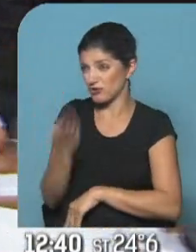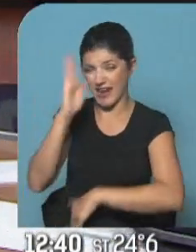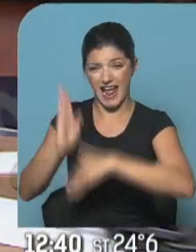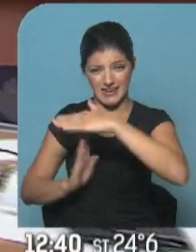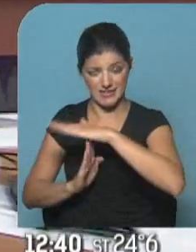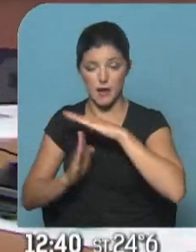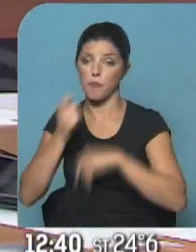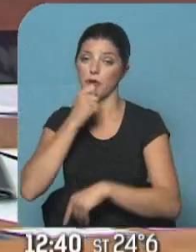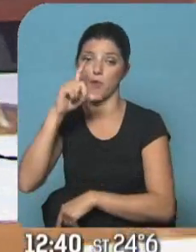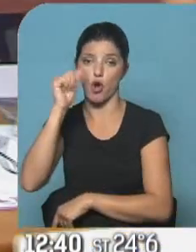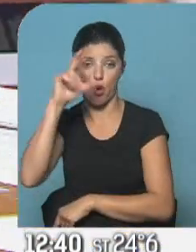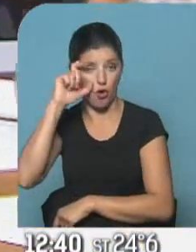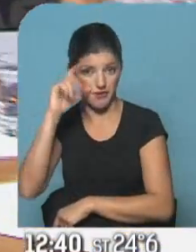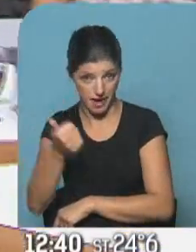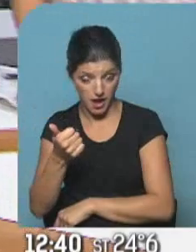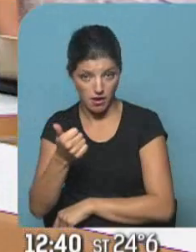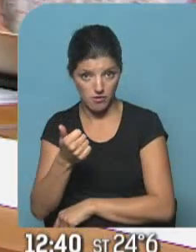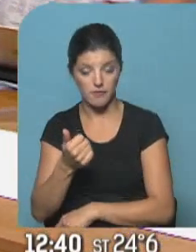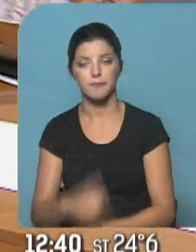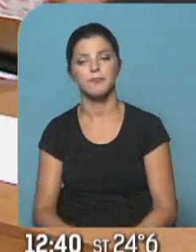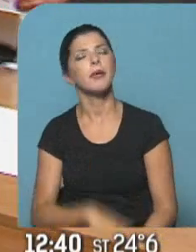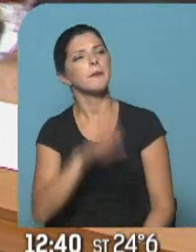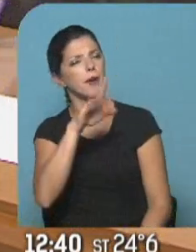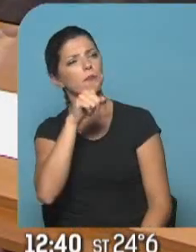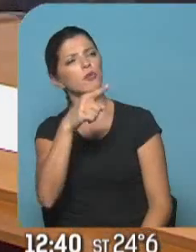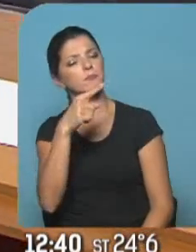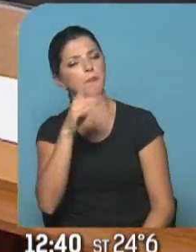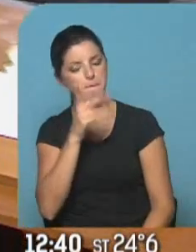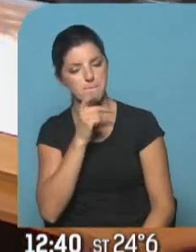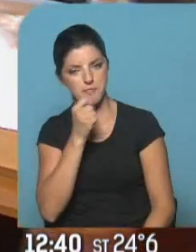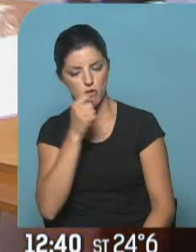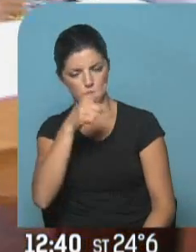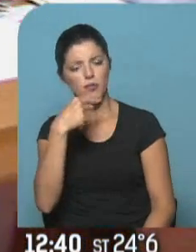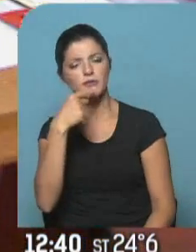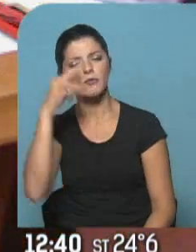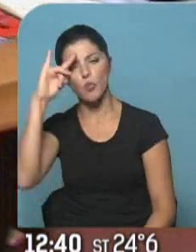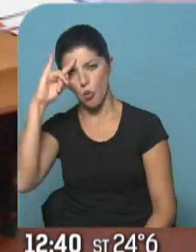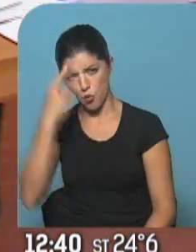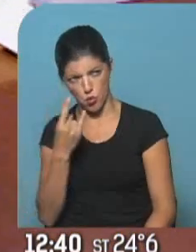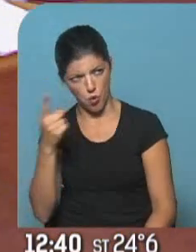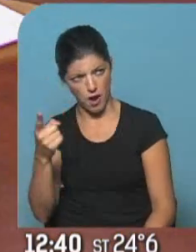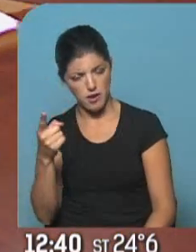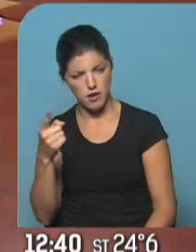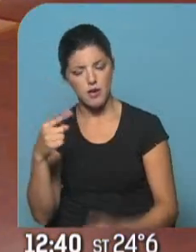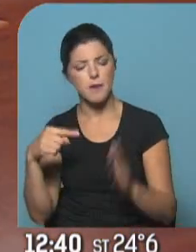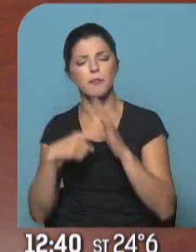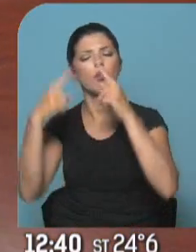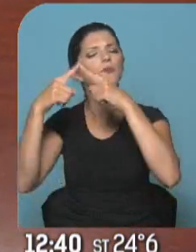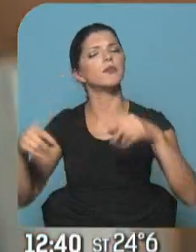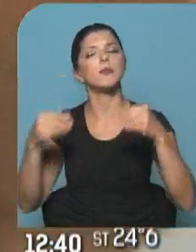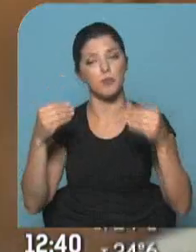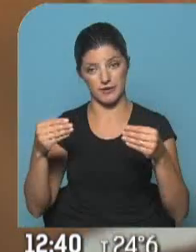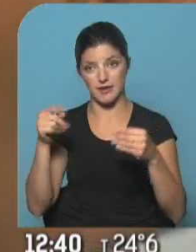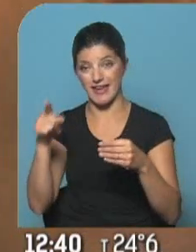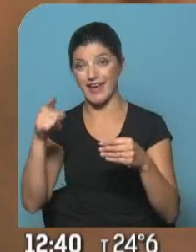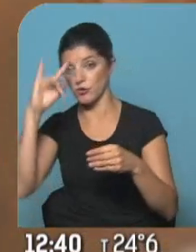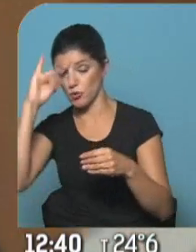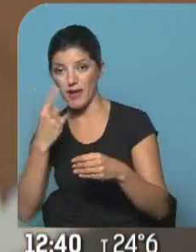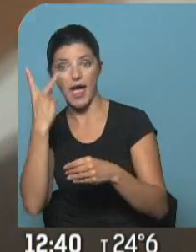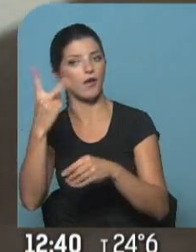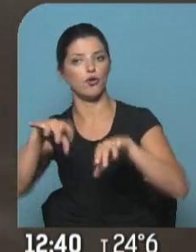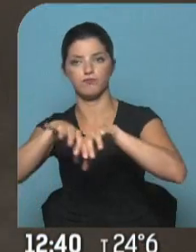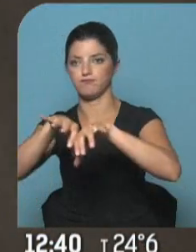donde también... Mencionás también lo de Uruguay, pero me parece que la diferencia en Uruguay con los otros países que estás mencionando es que en Uruguay claramente hay dos líneas muy